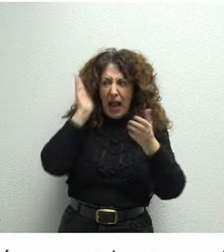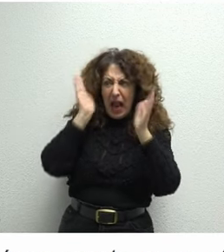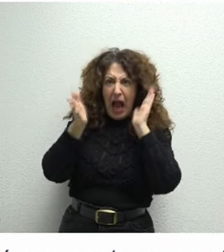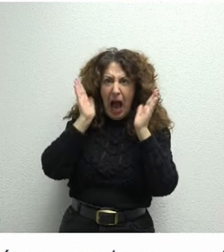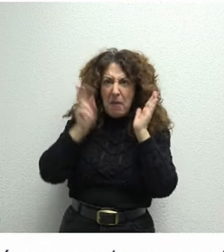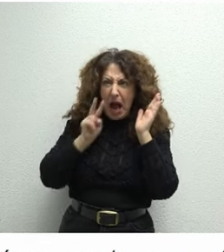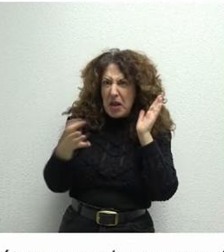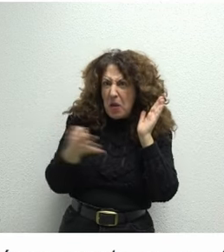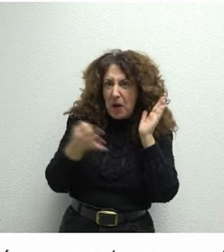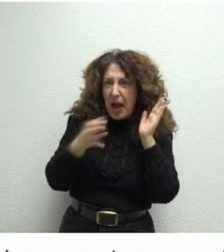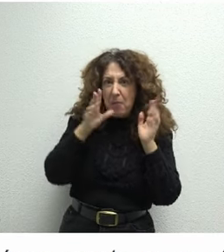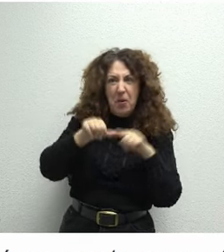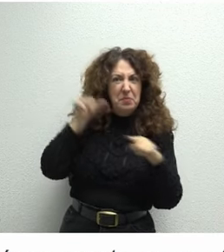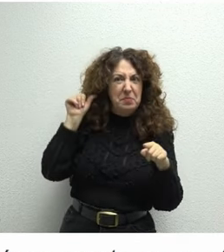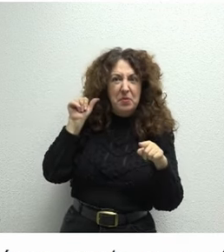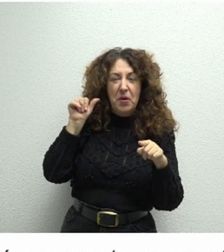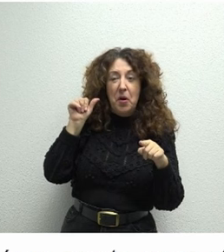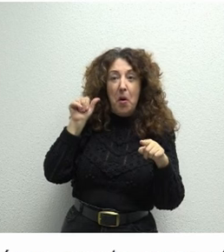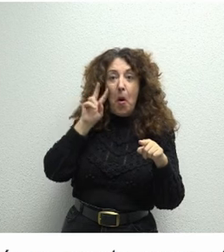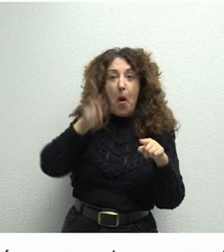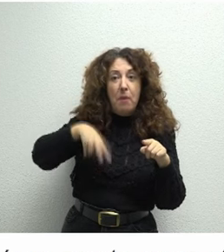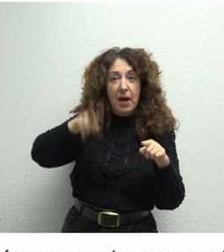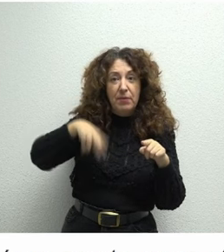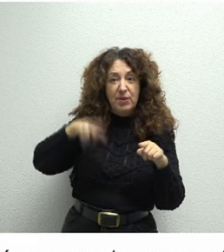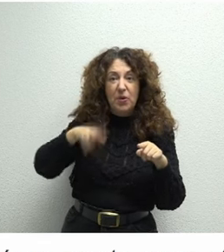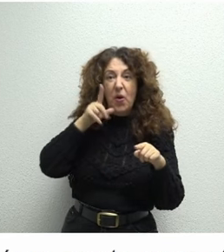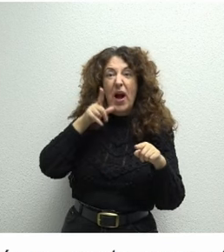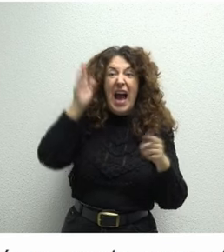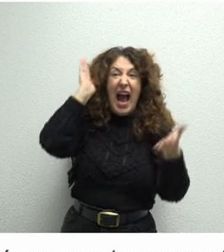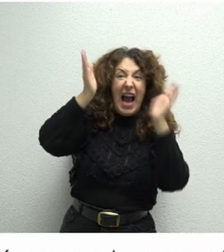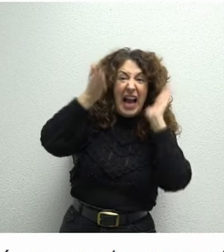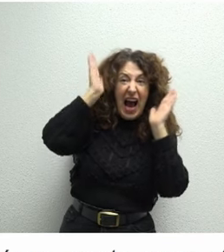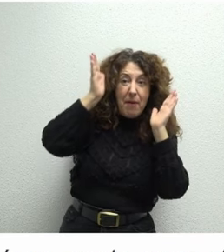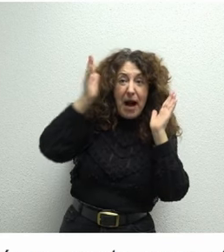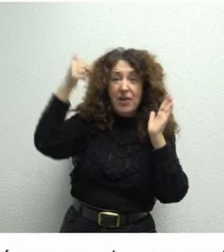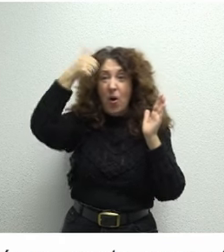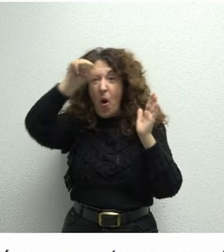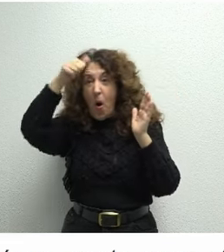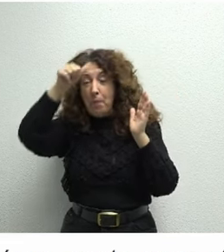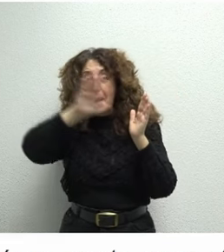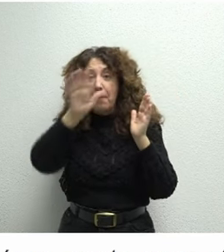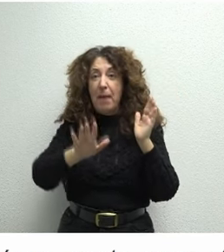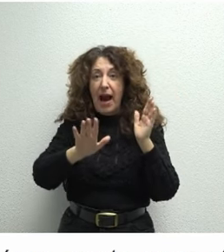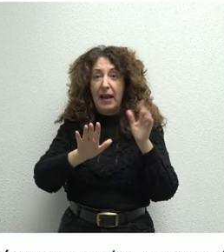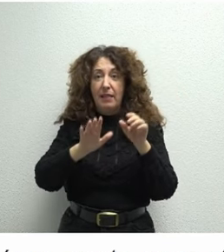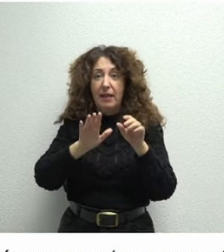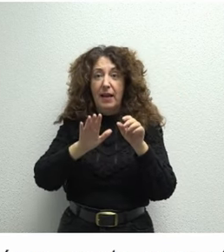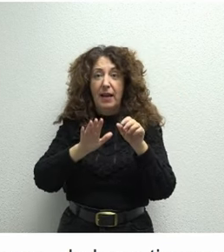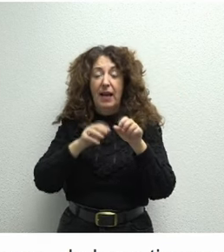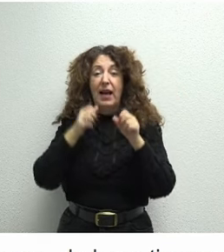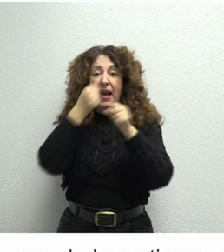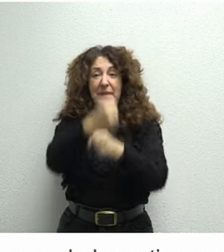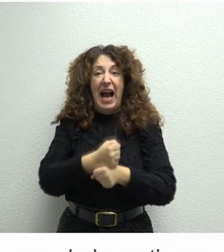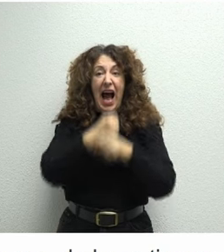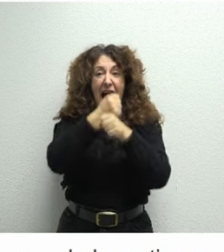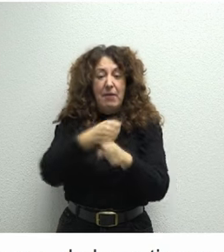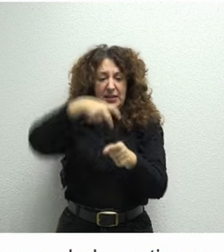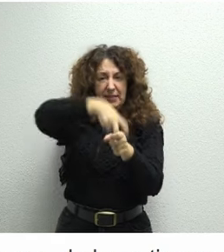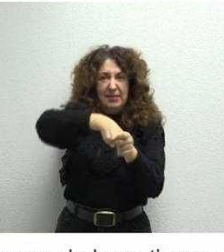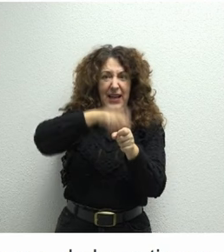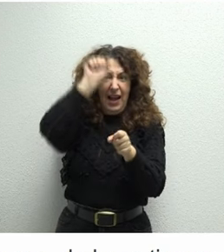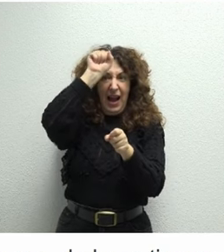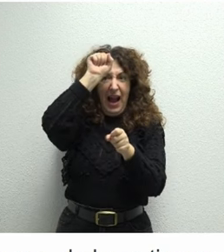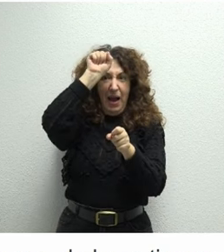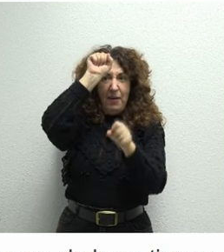que era un caballo y un hombre encima le parecía que era lo mismo era un hombre con dos cabezas Entonces le tiraban a la al cuello